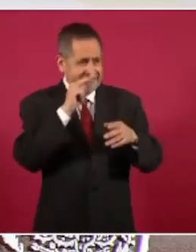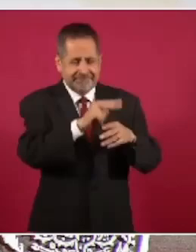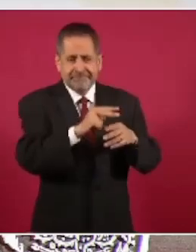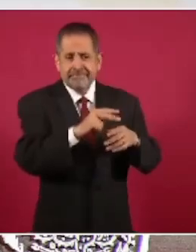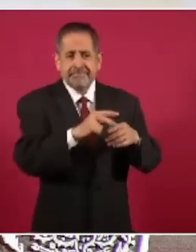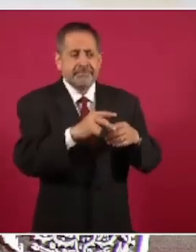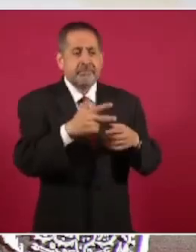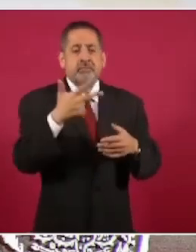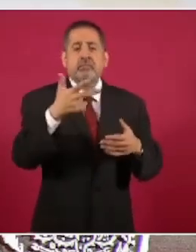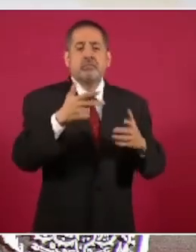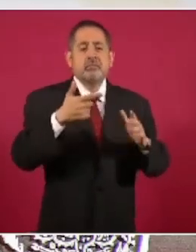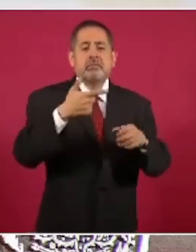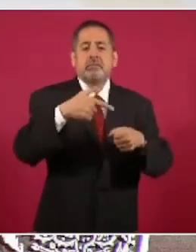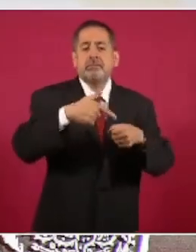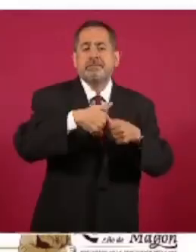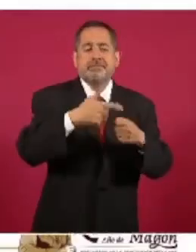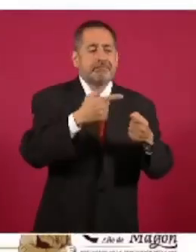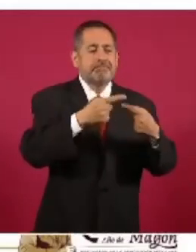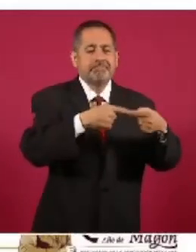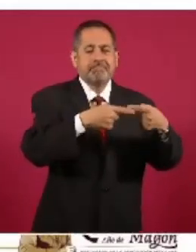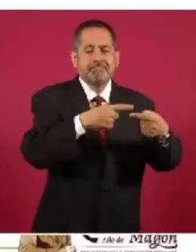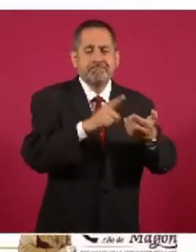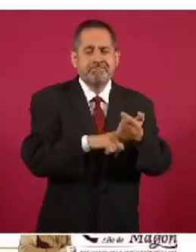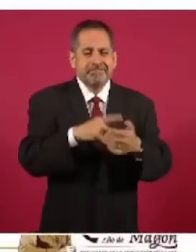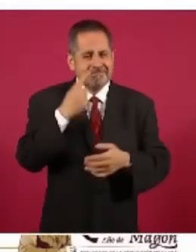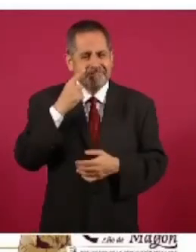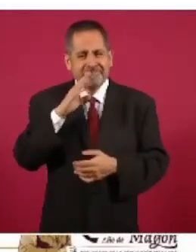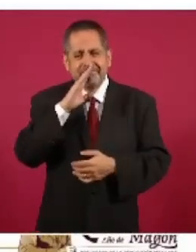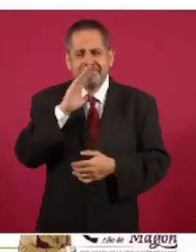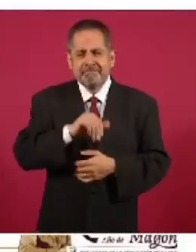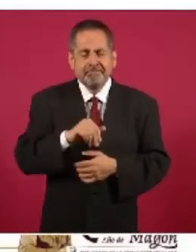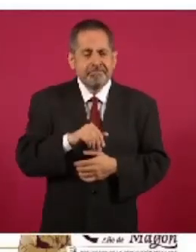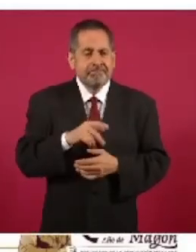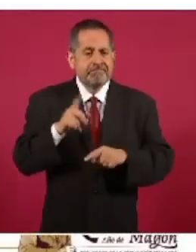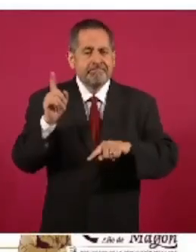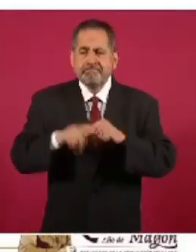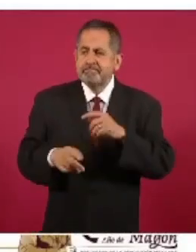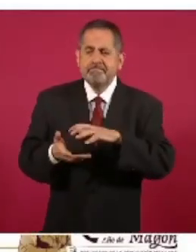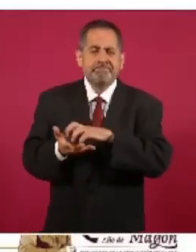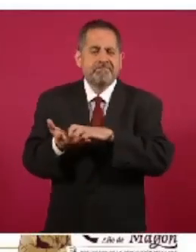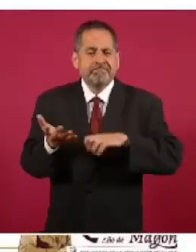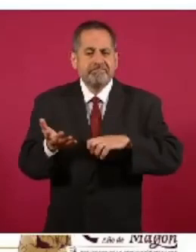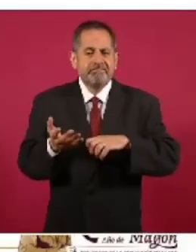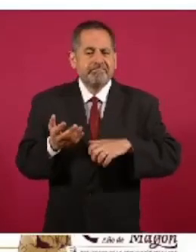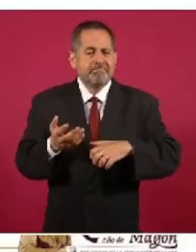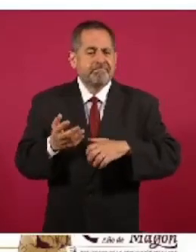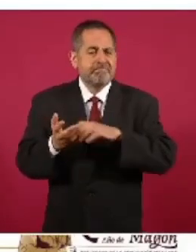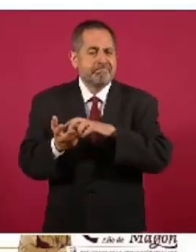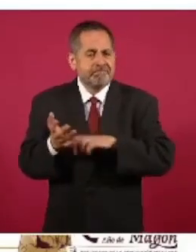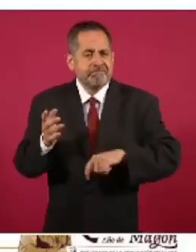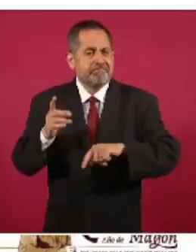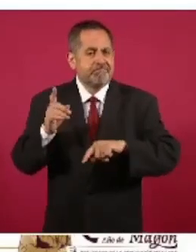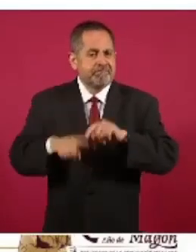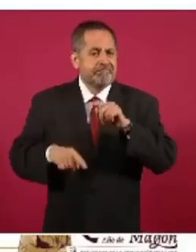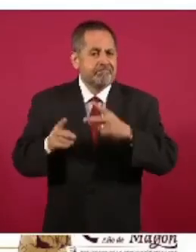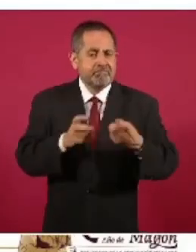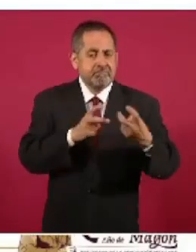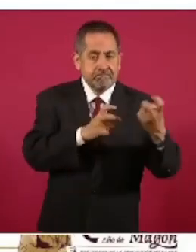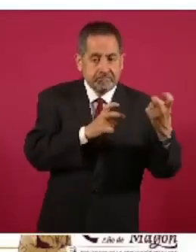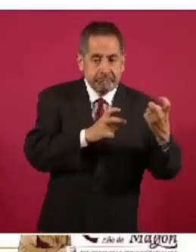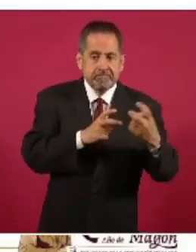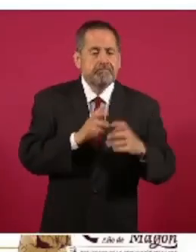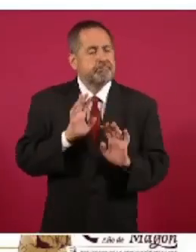8 bombas de 24 que tenían rastrillo, que tenían este aparato, y vamos a pedir la intervención